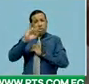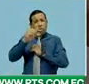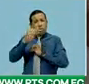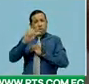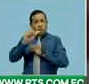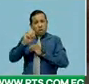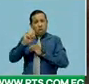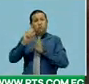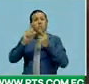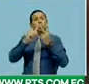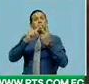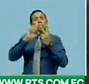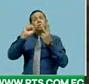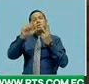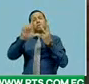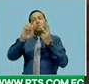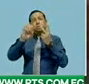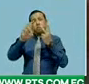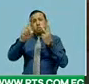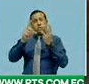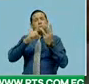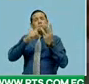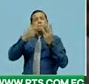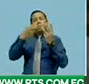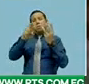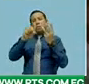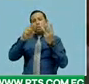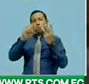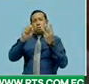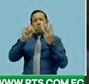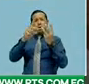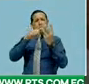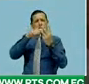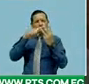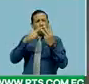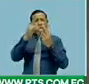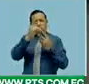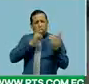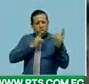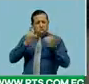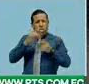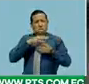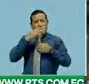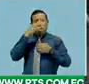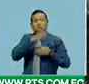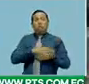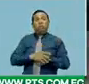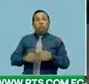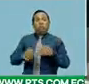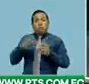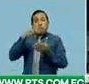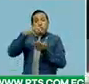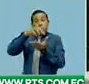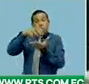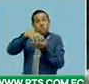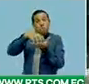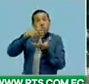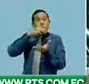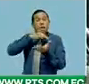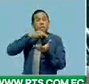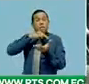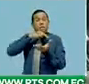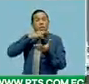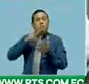don José Salcedo, por Hernán y todos los que están padeciendo de este bendito virus. Manta es el segundo cantón de Manabí con más casos